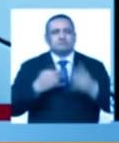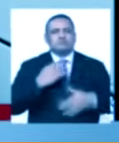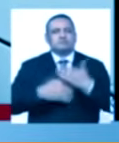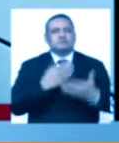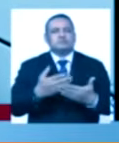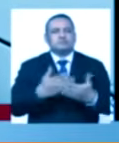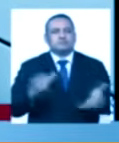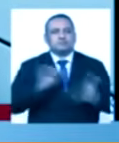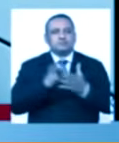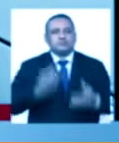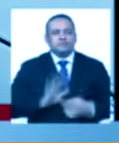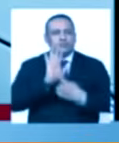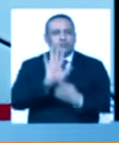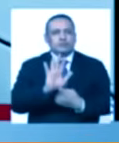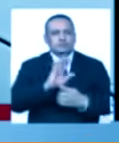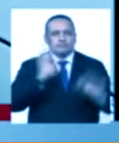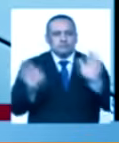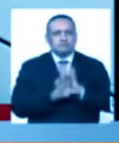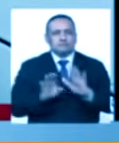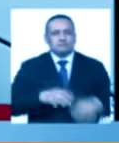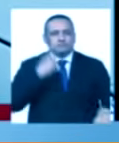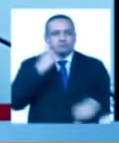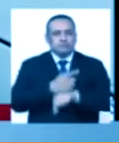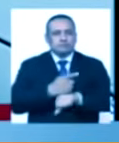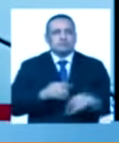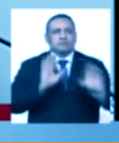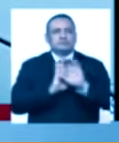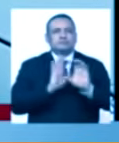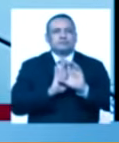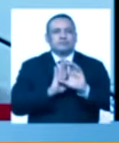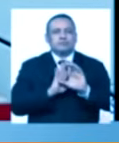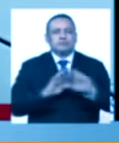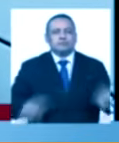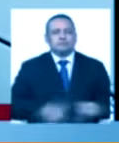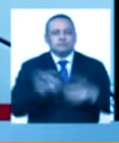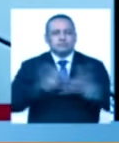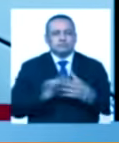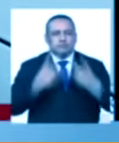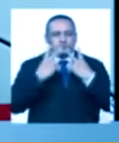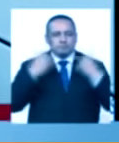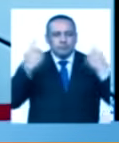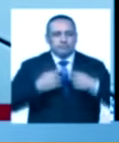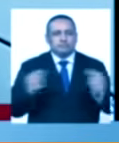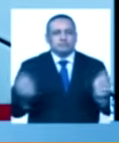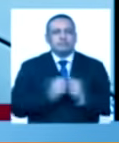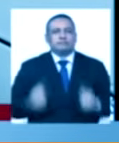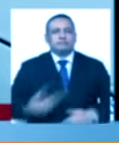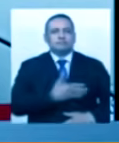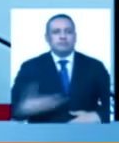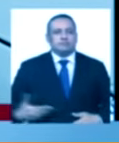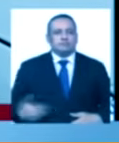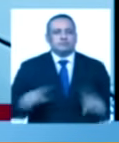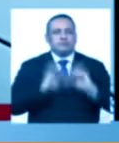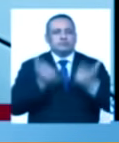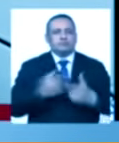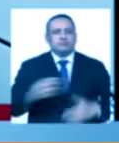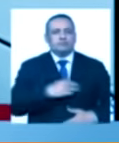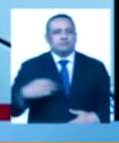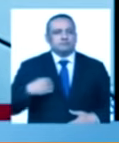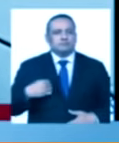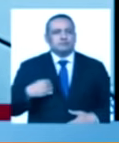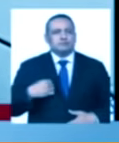trascendido que se presentaría una denuncia constitucional que involucraría al presidente del Consejo de